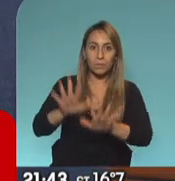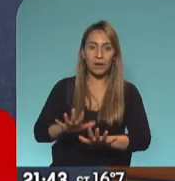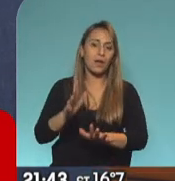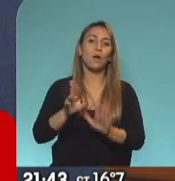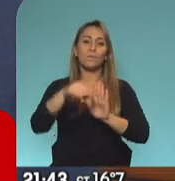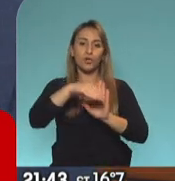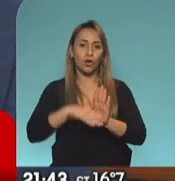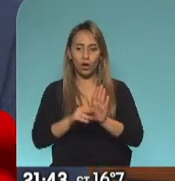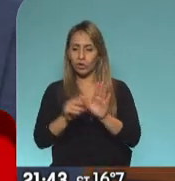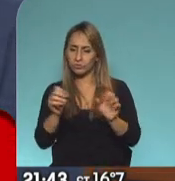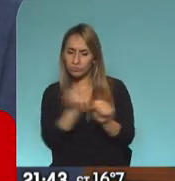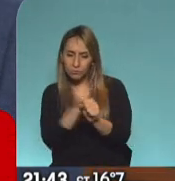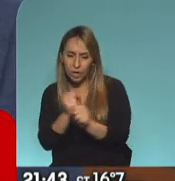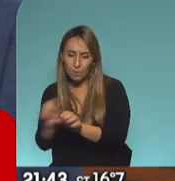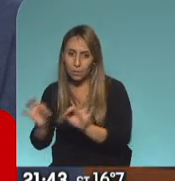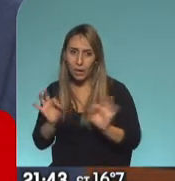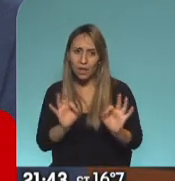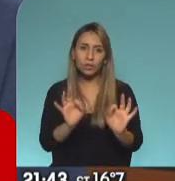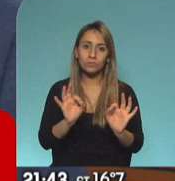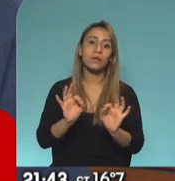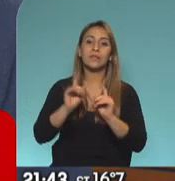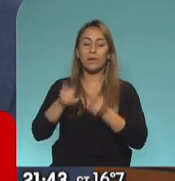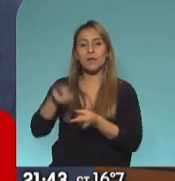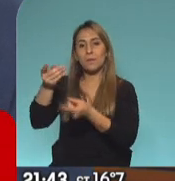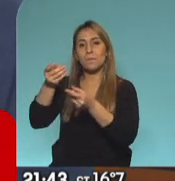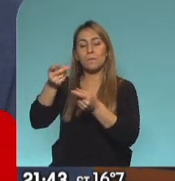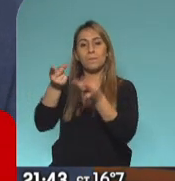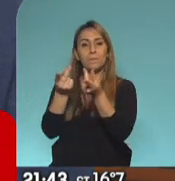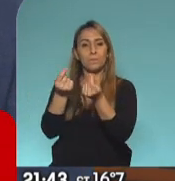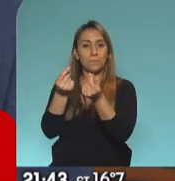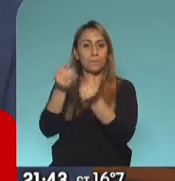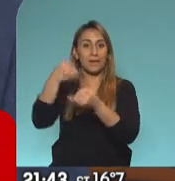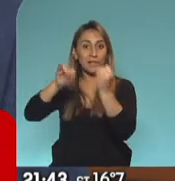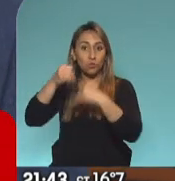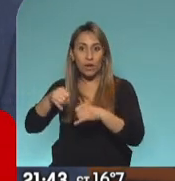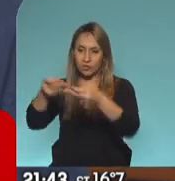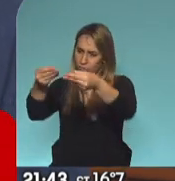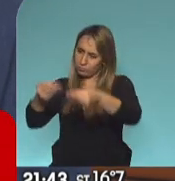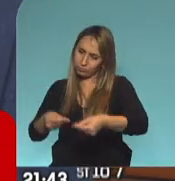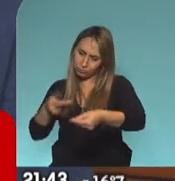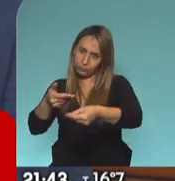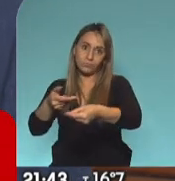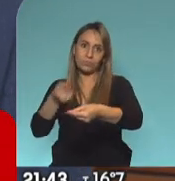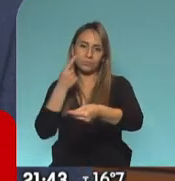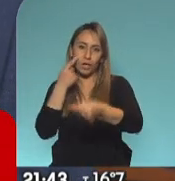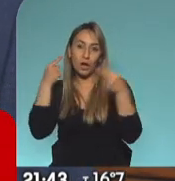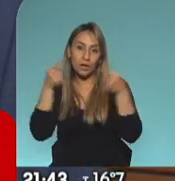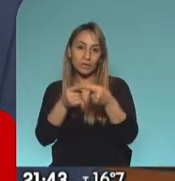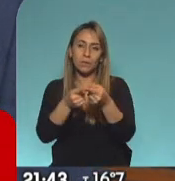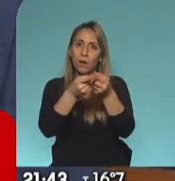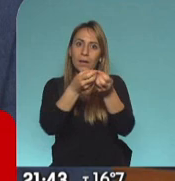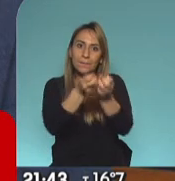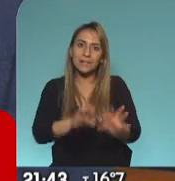protocolos, garantizando la partida presupuestaria correspondiente y con la expectativa de poder iniciar esas